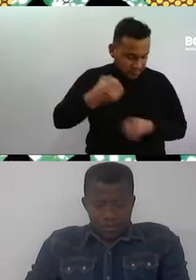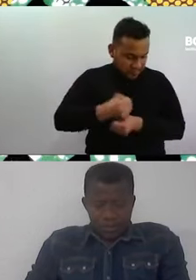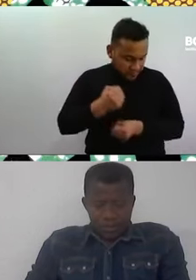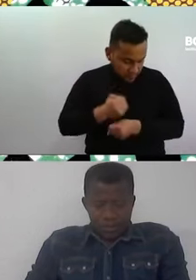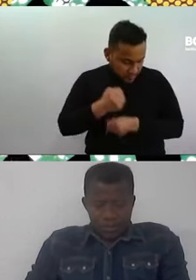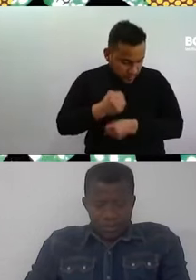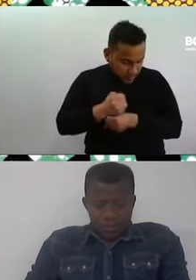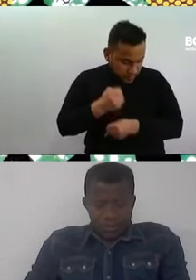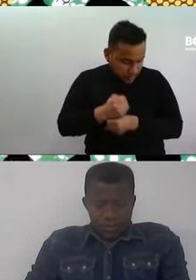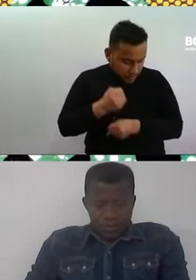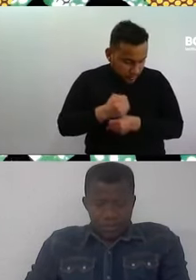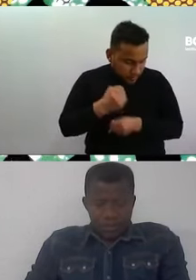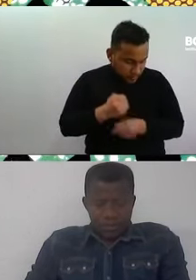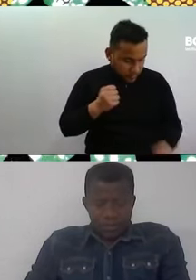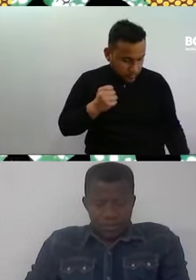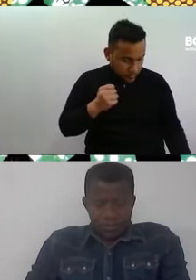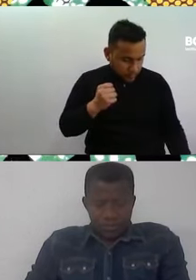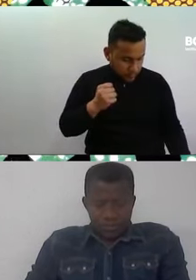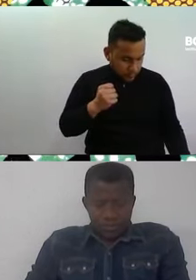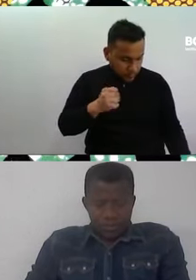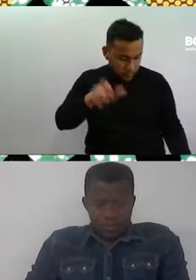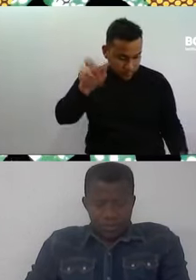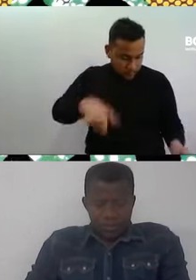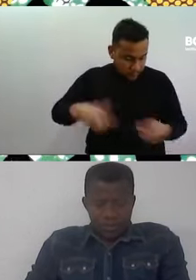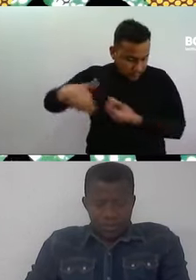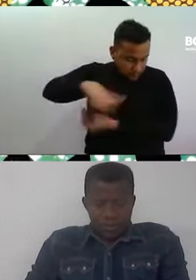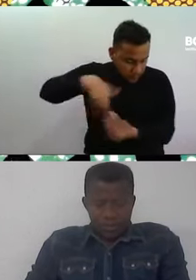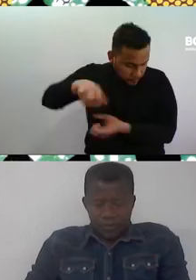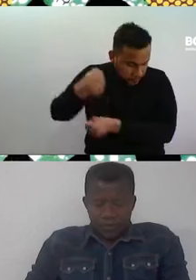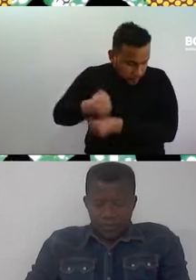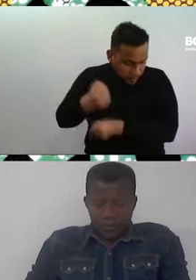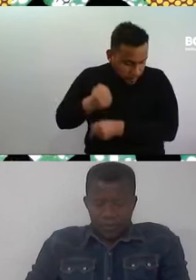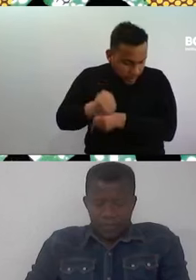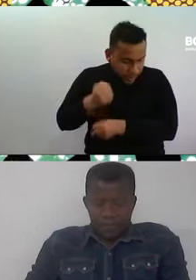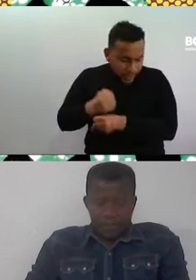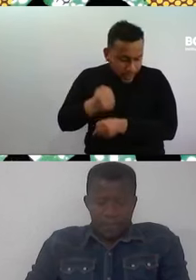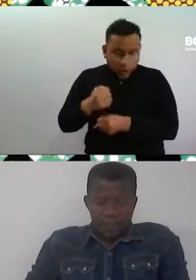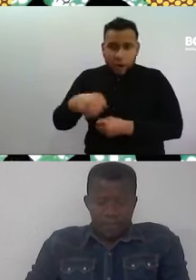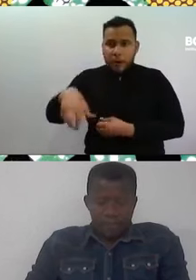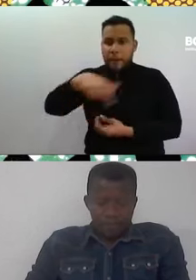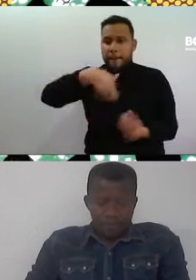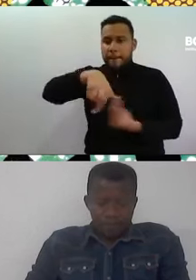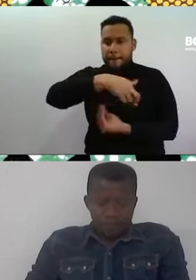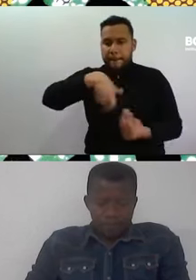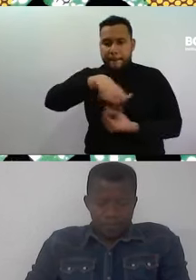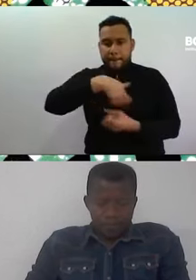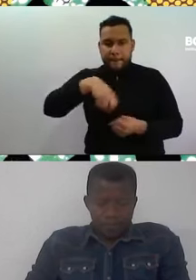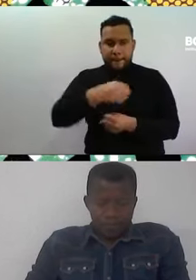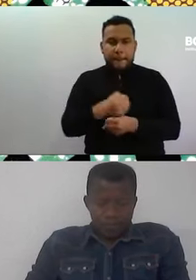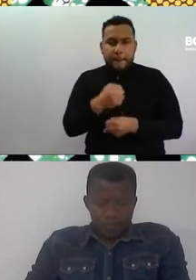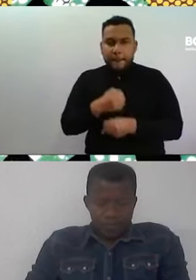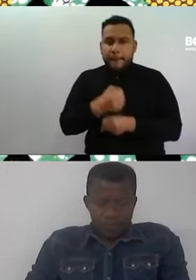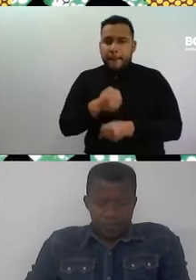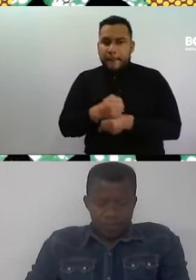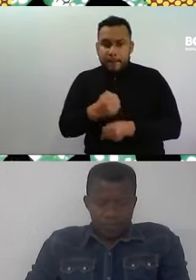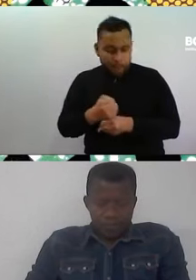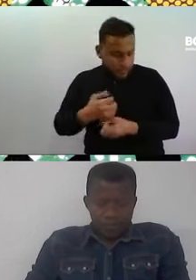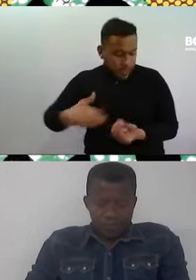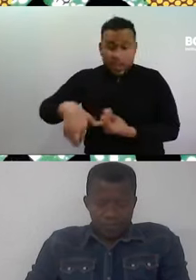se piensa. El hombre palenquero trabaja y va a trabajar y donde va a trabajar, cuando va a trabajar,